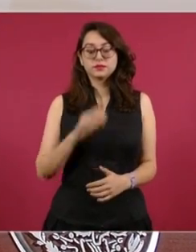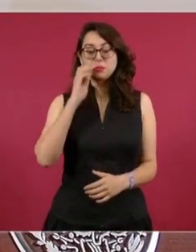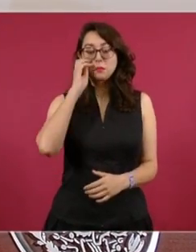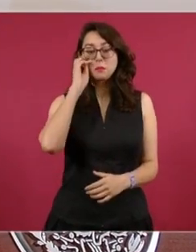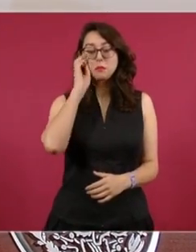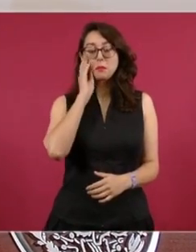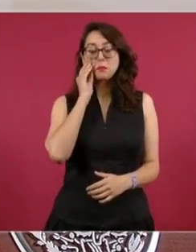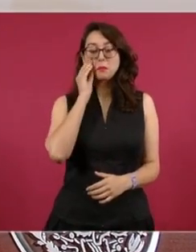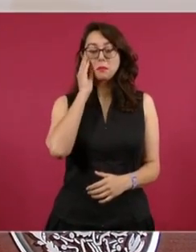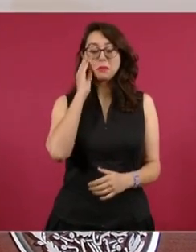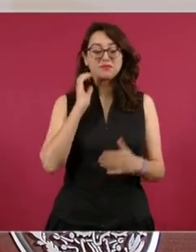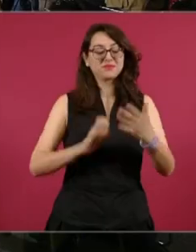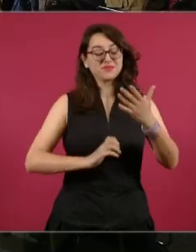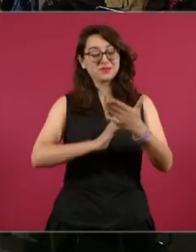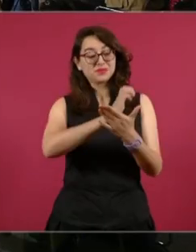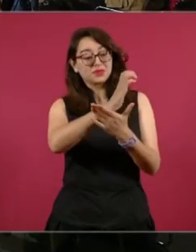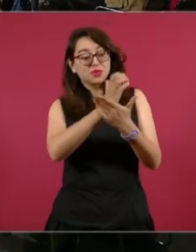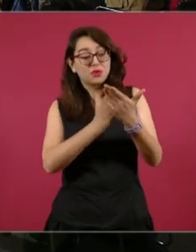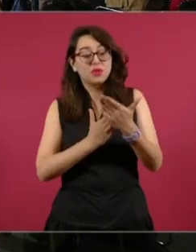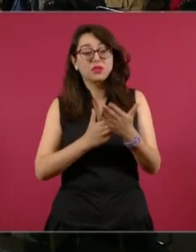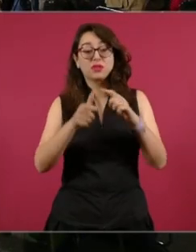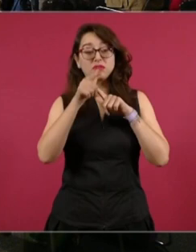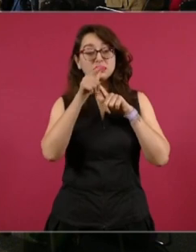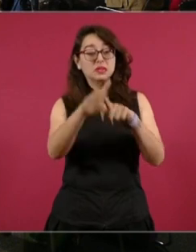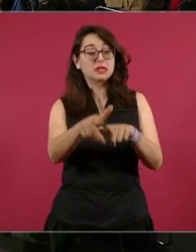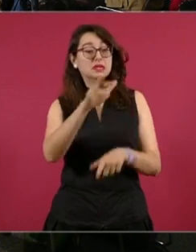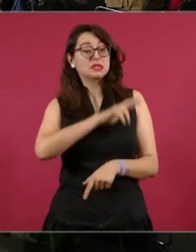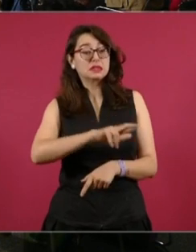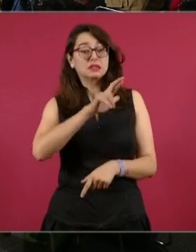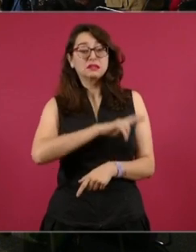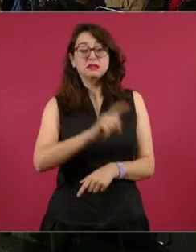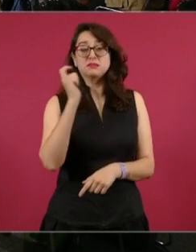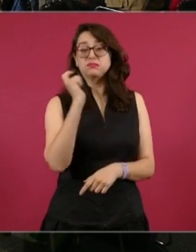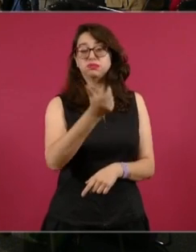contratos que se hicieron